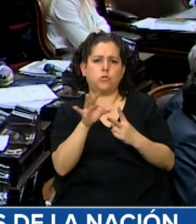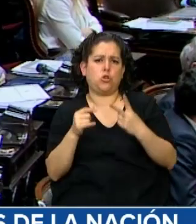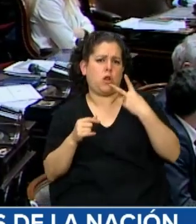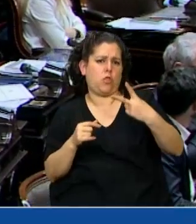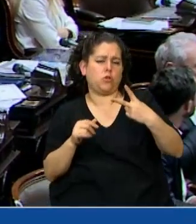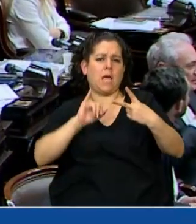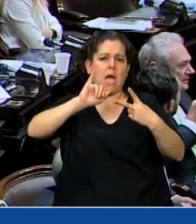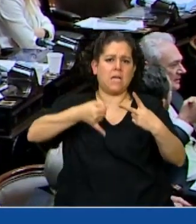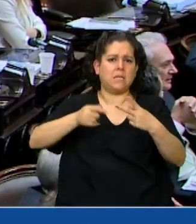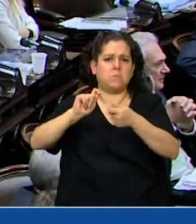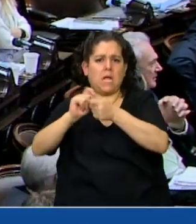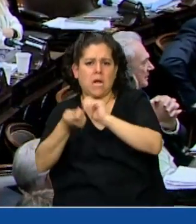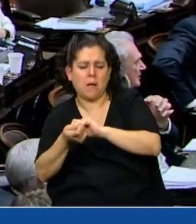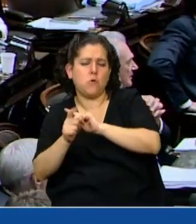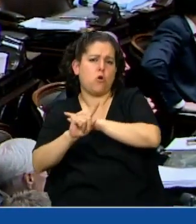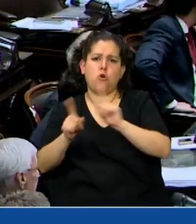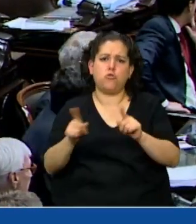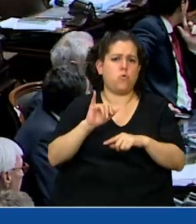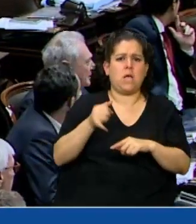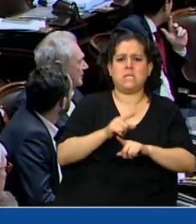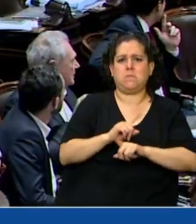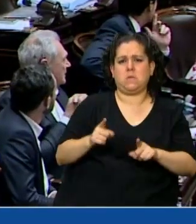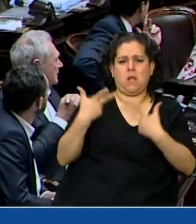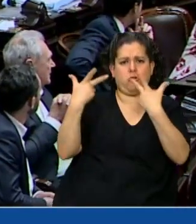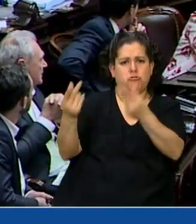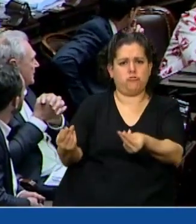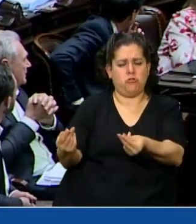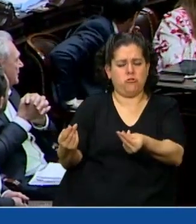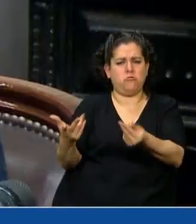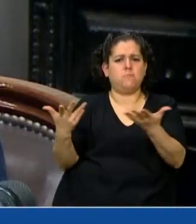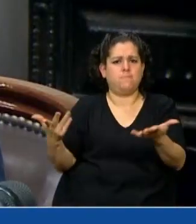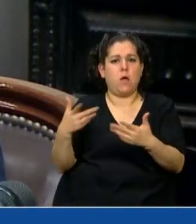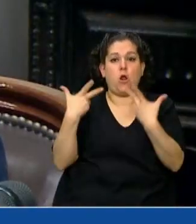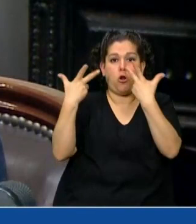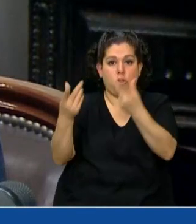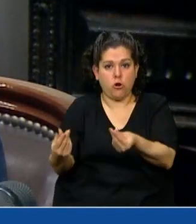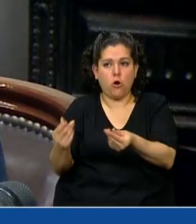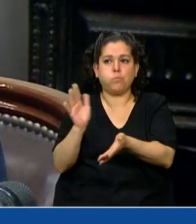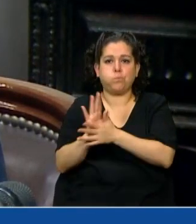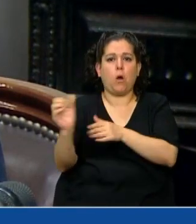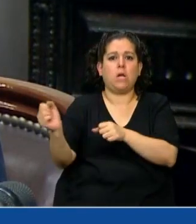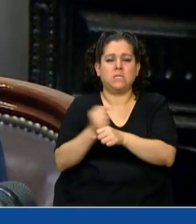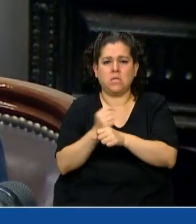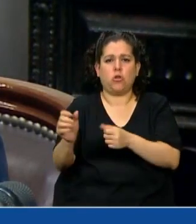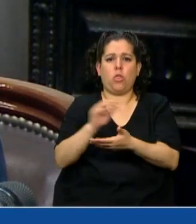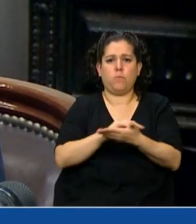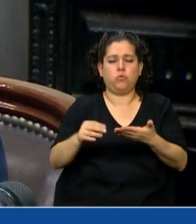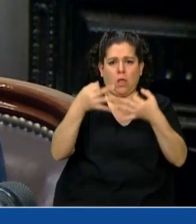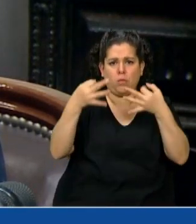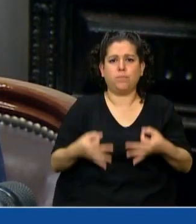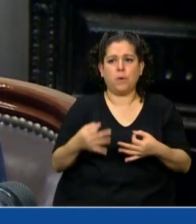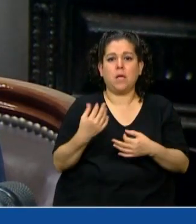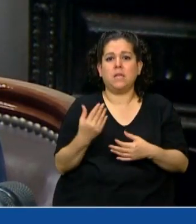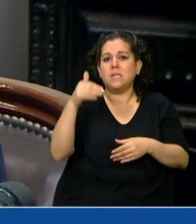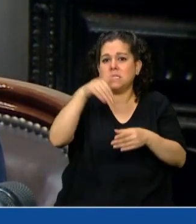los cambios o no aceptarlos, y no aceptarlos implica confirmar la media sanción de diputado. Para que quede claro que se